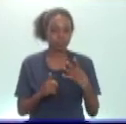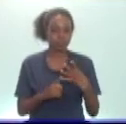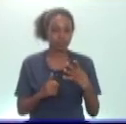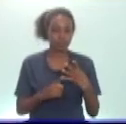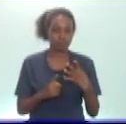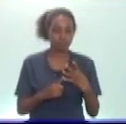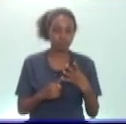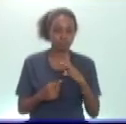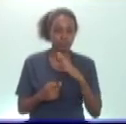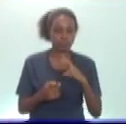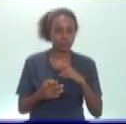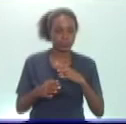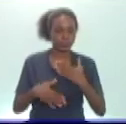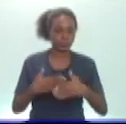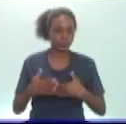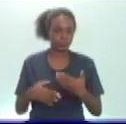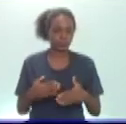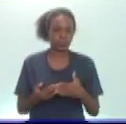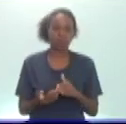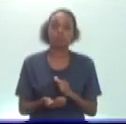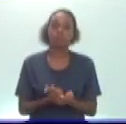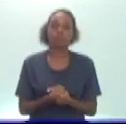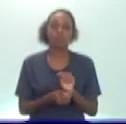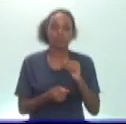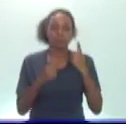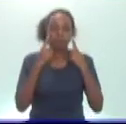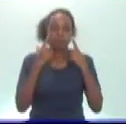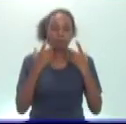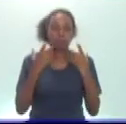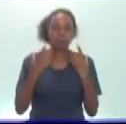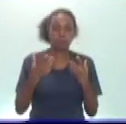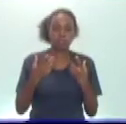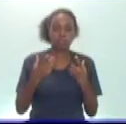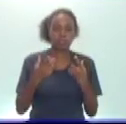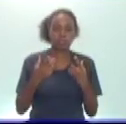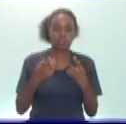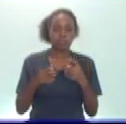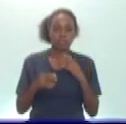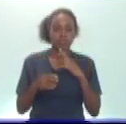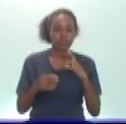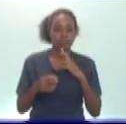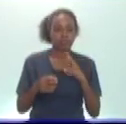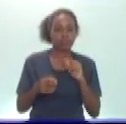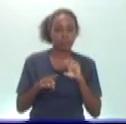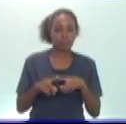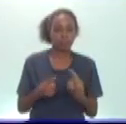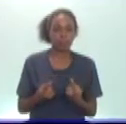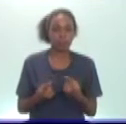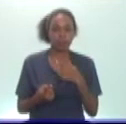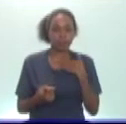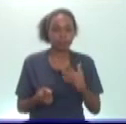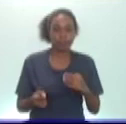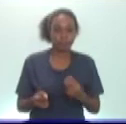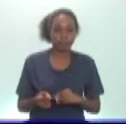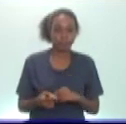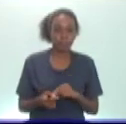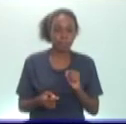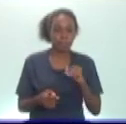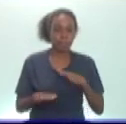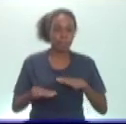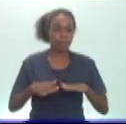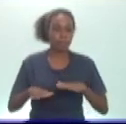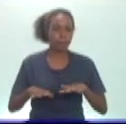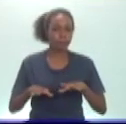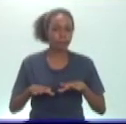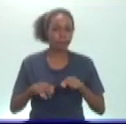problema. Como les decía al inicio, esto es un momento importante dentro de la solución de este tipo de ejercicio, porque es el momento que cuando estamos en el